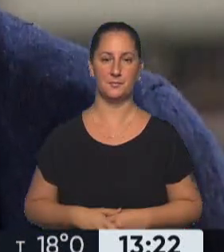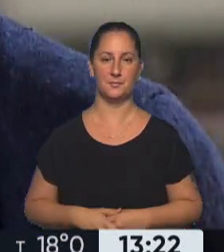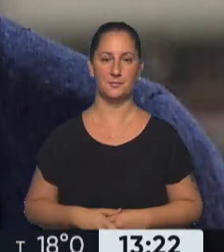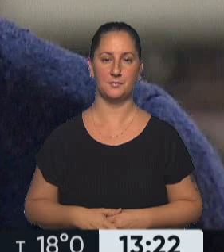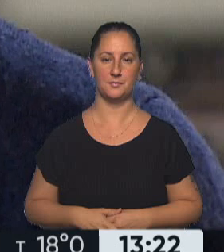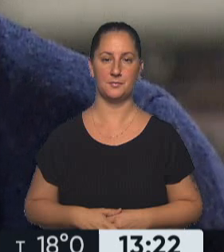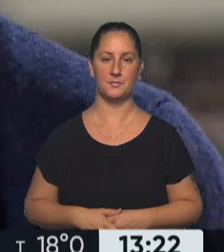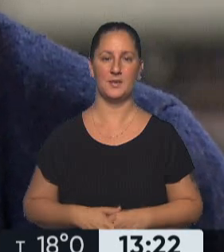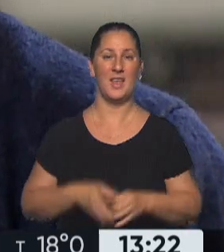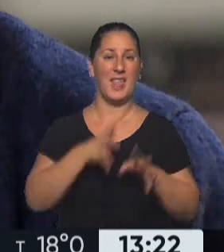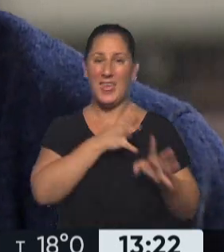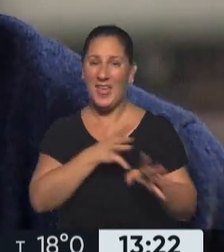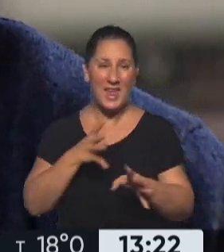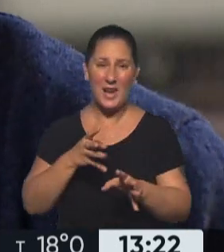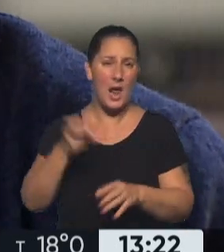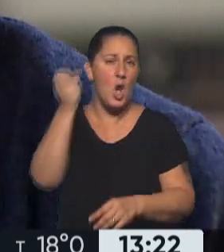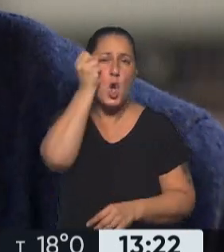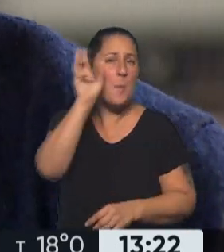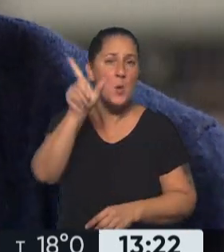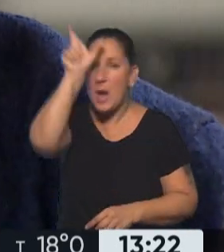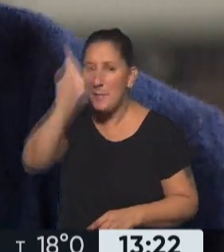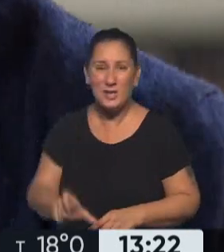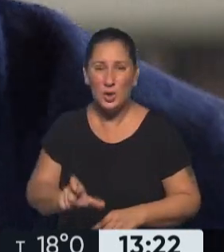La guerra es lo peor que le puede pasar a un ser humano.